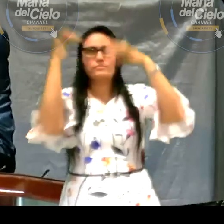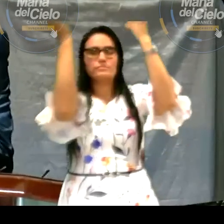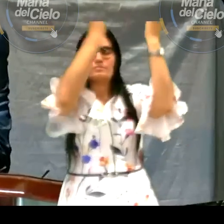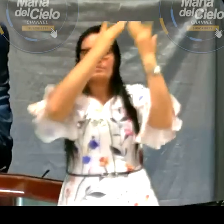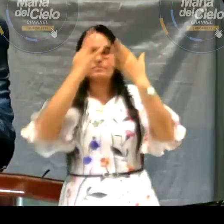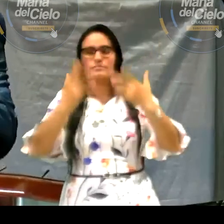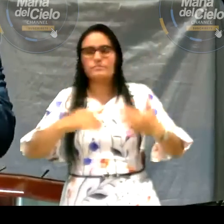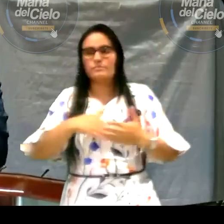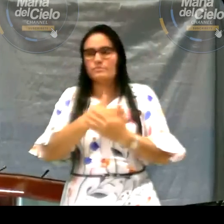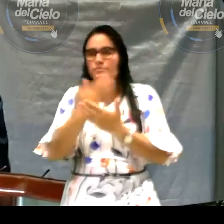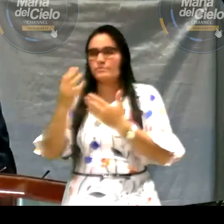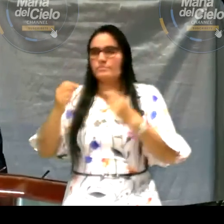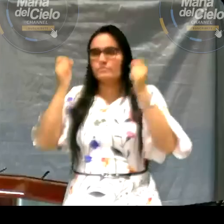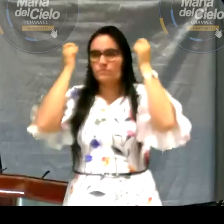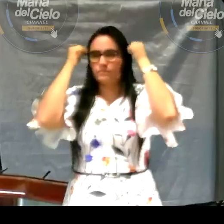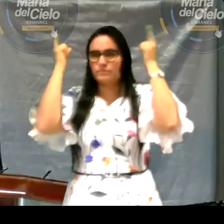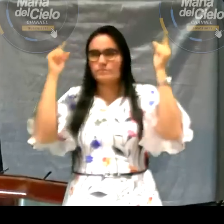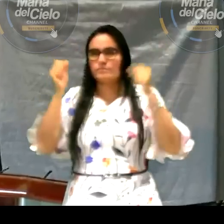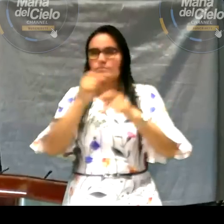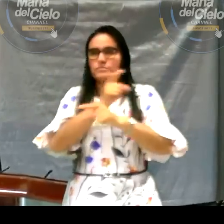esta noche.